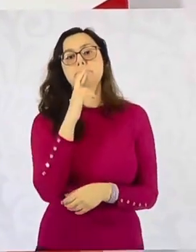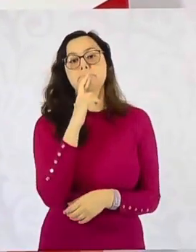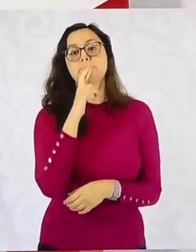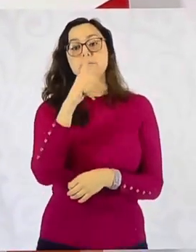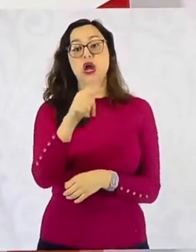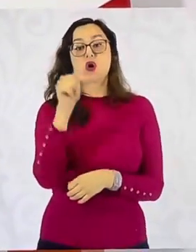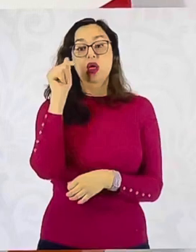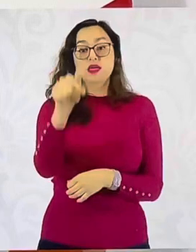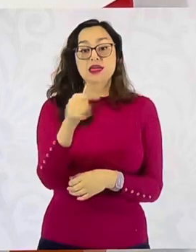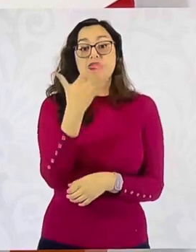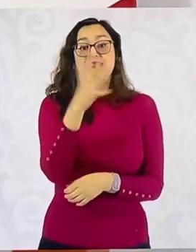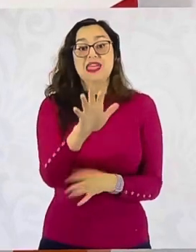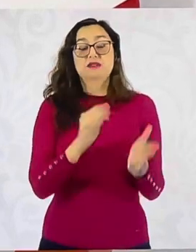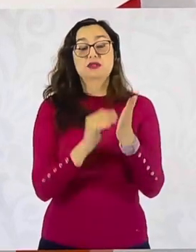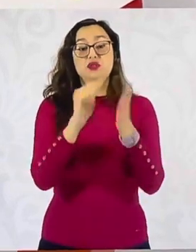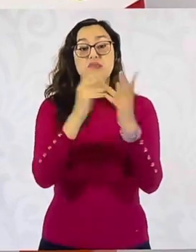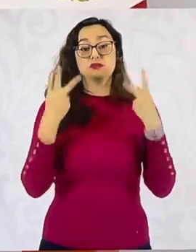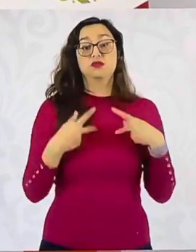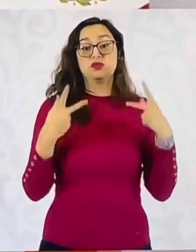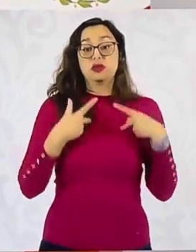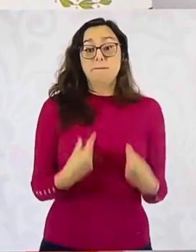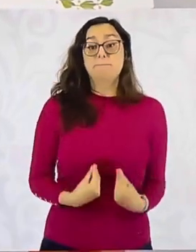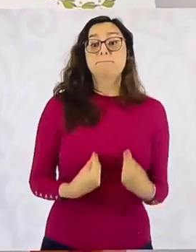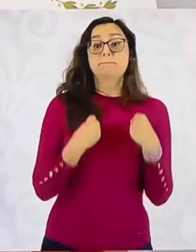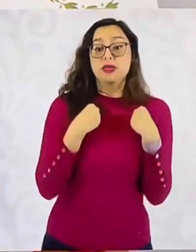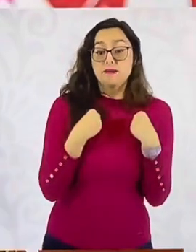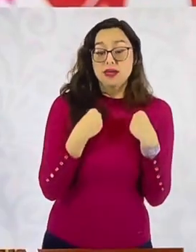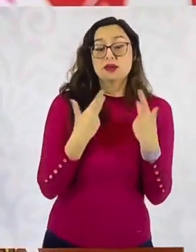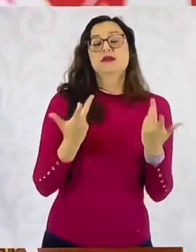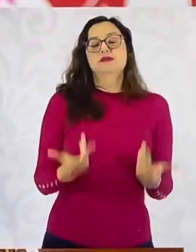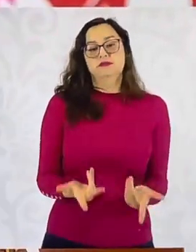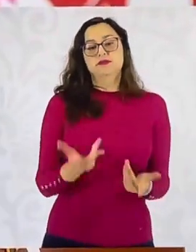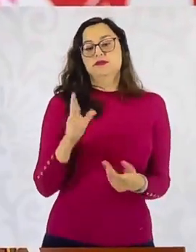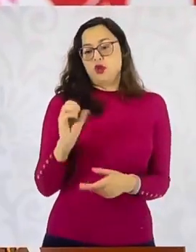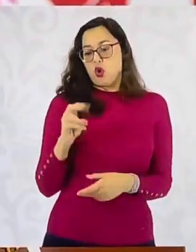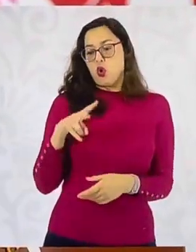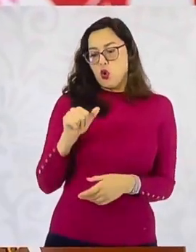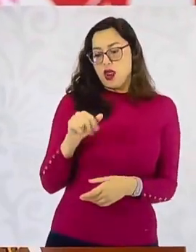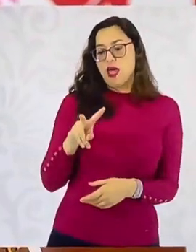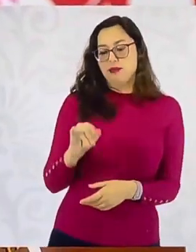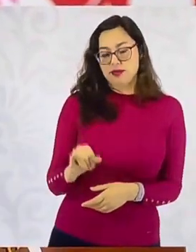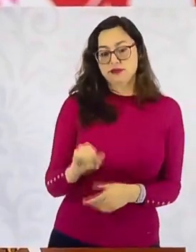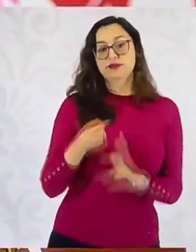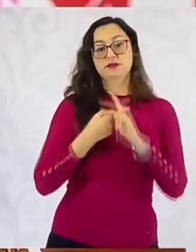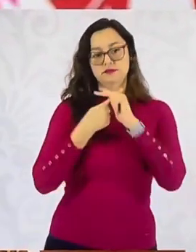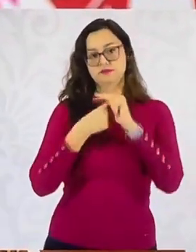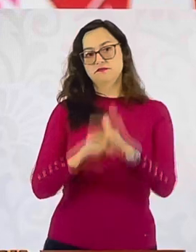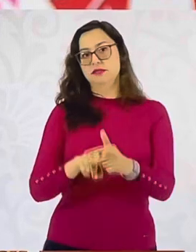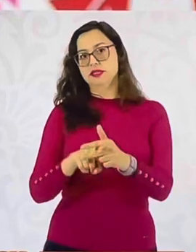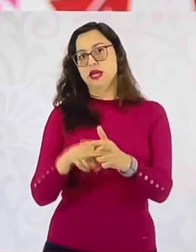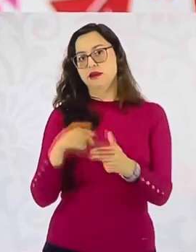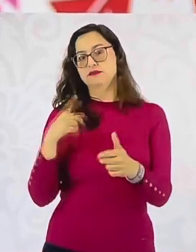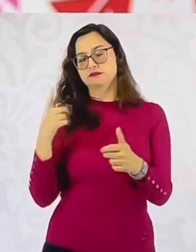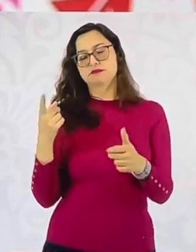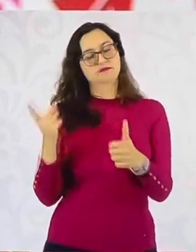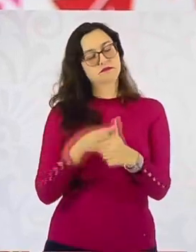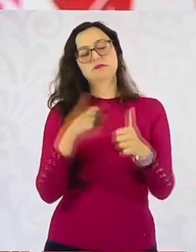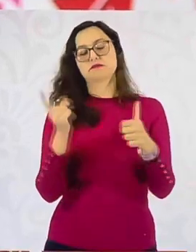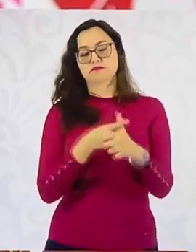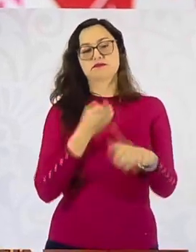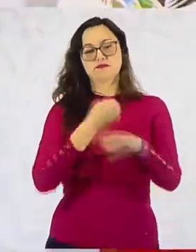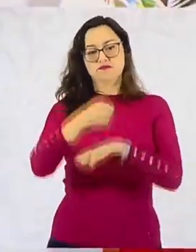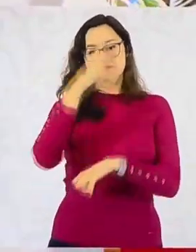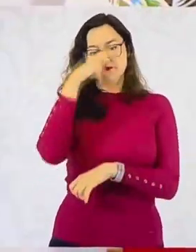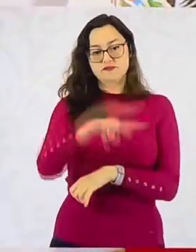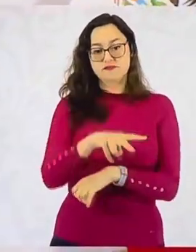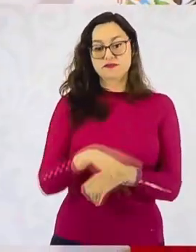donde viven más de 10 millones de habitantes. Entonces, CONAVI, el mejoramiento de vivienda está concentrado principalmente